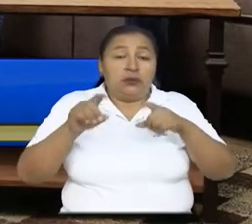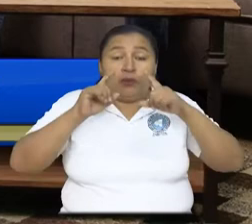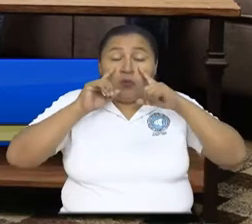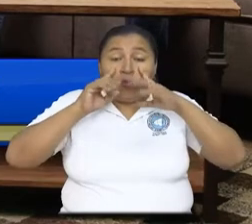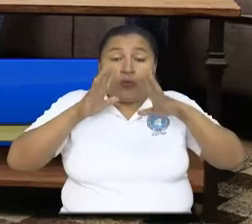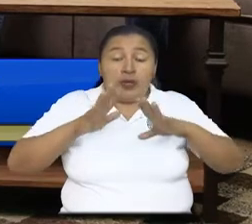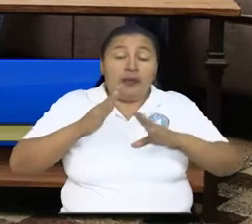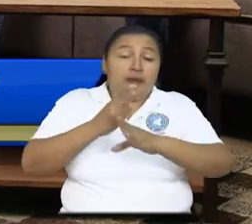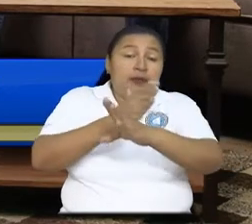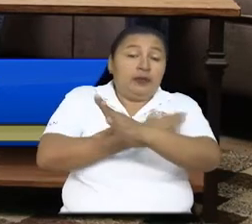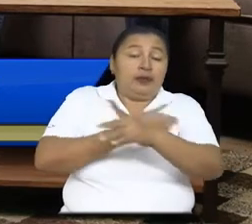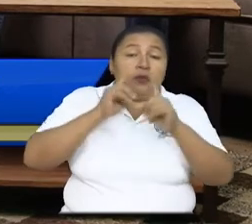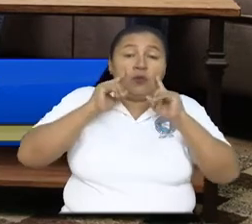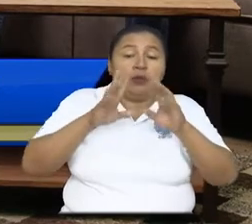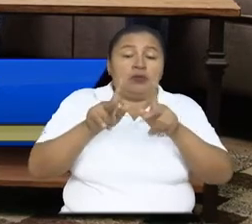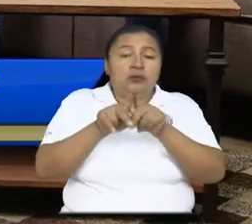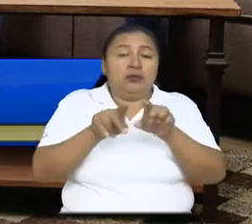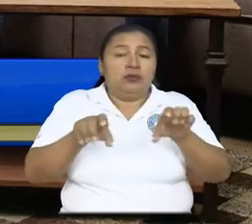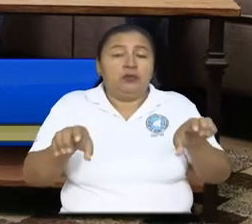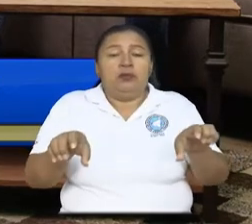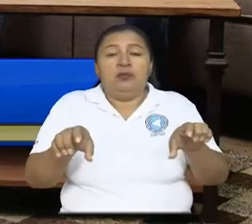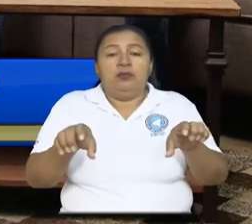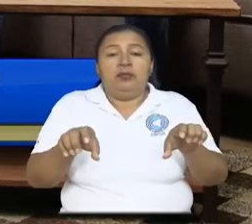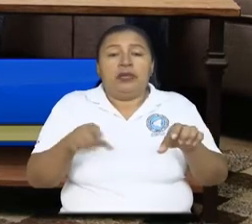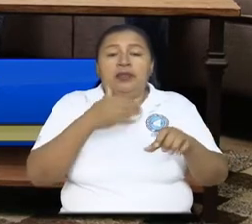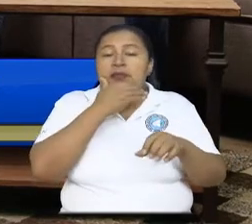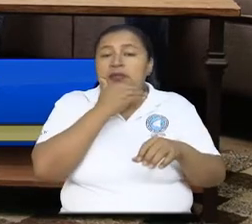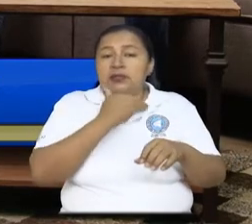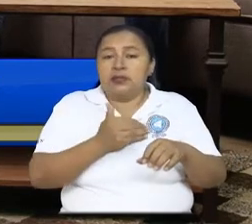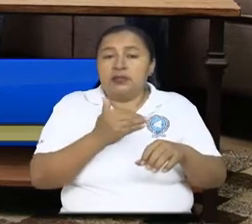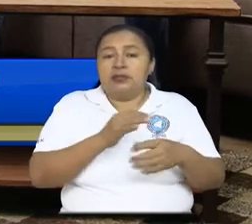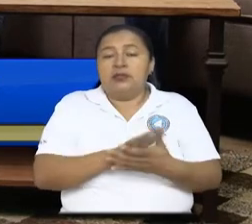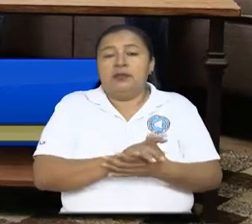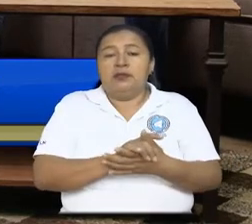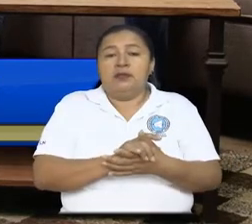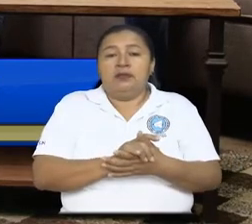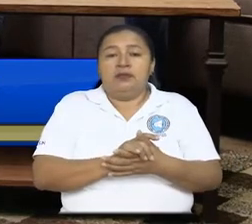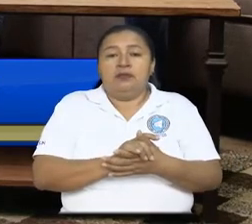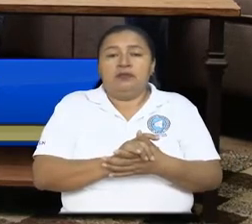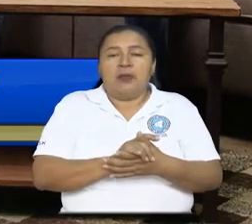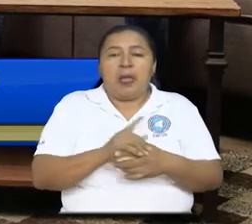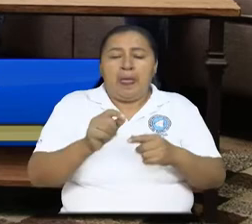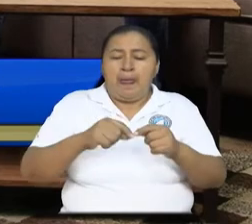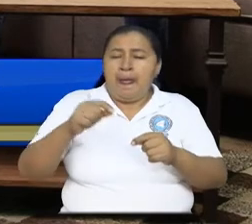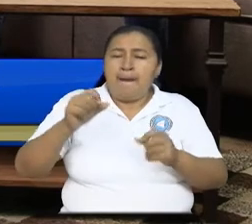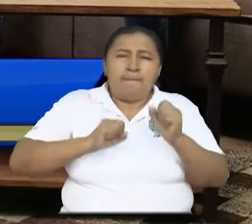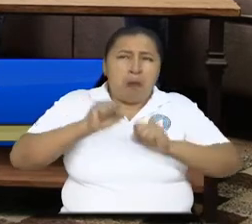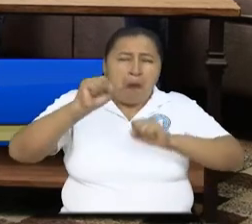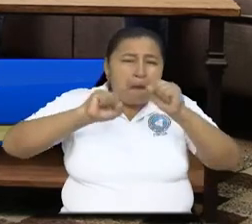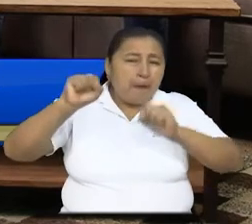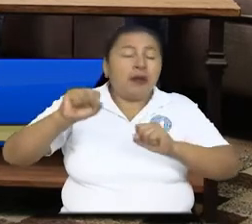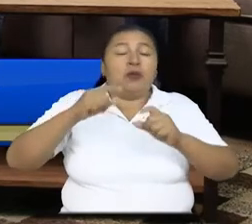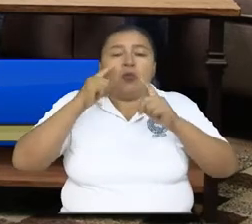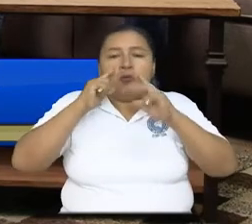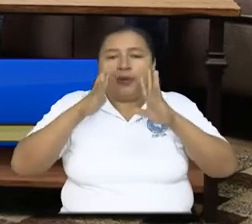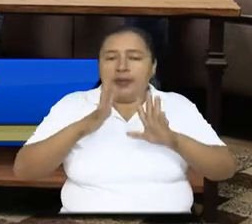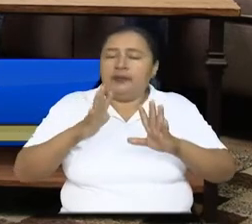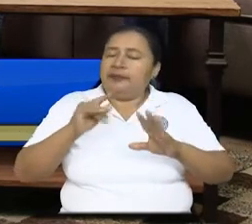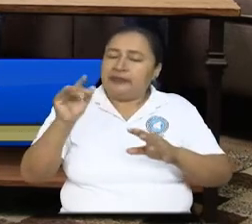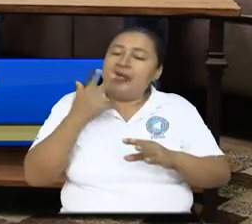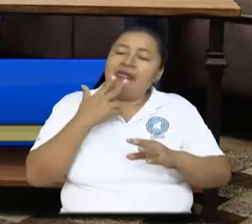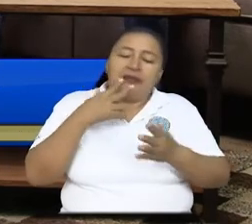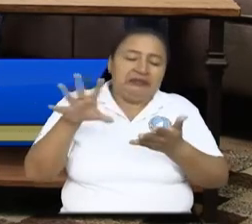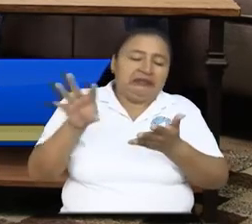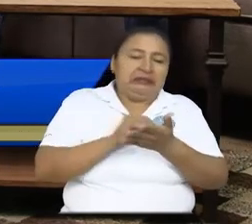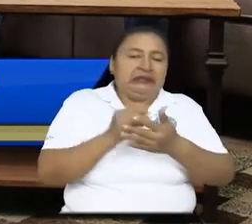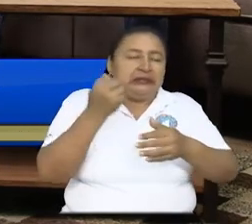y prevención con el plan diciembre verdad el plan pólvora para evitar situaciones